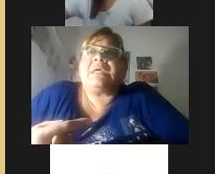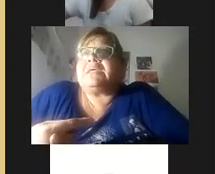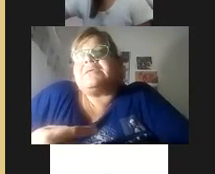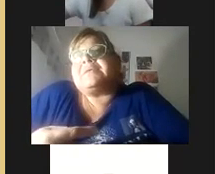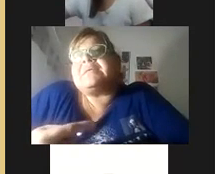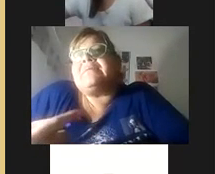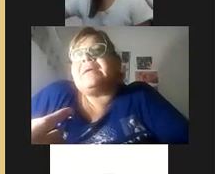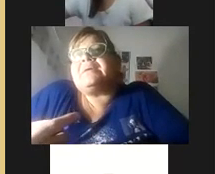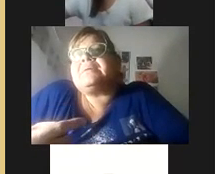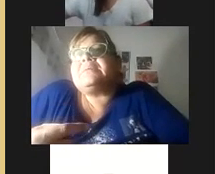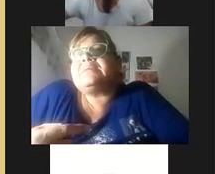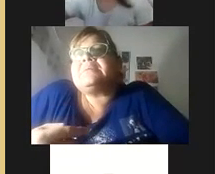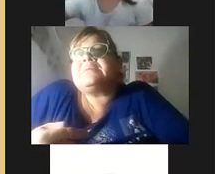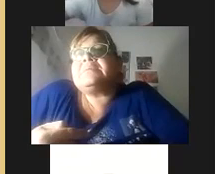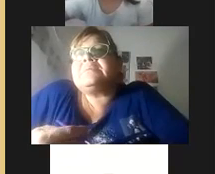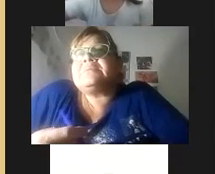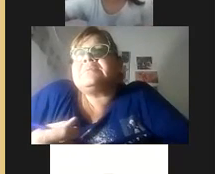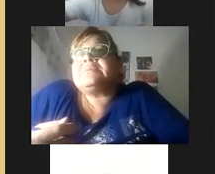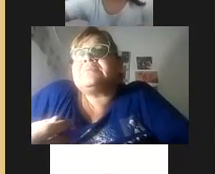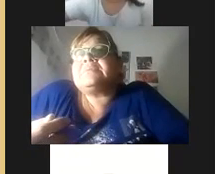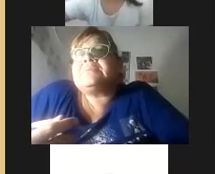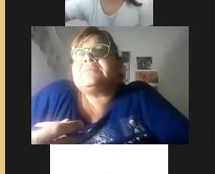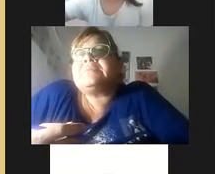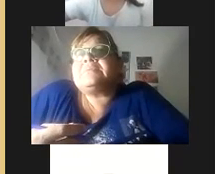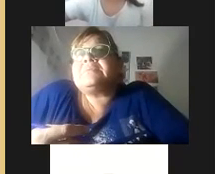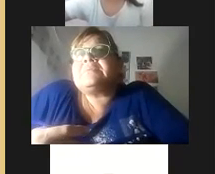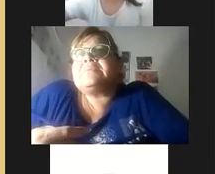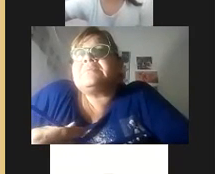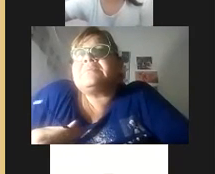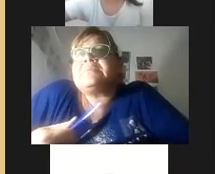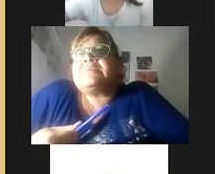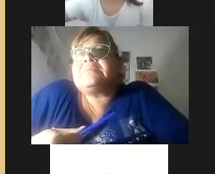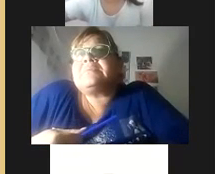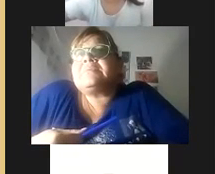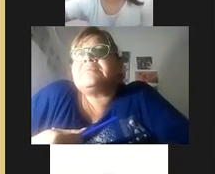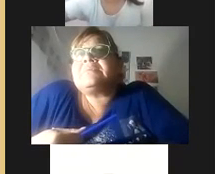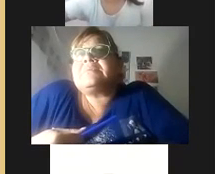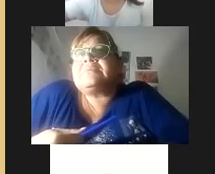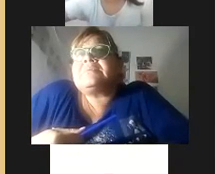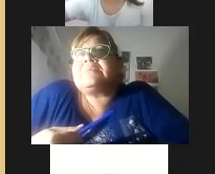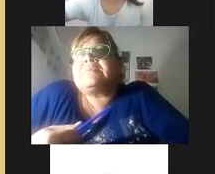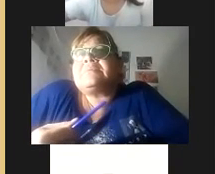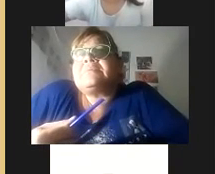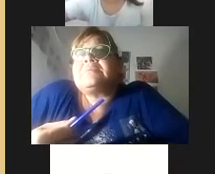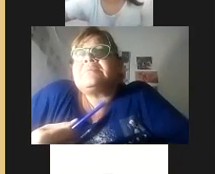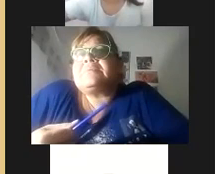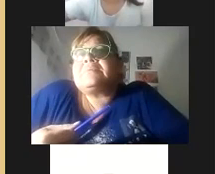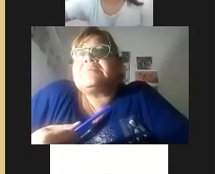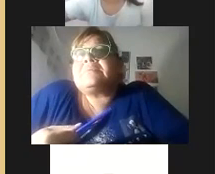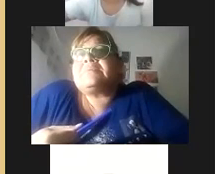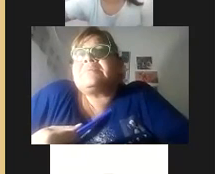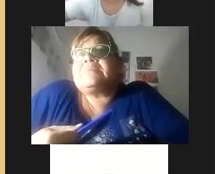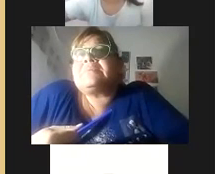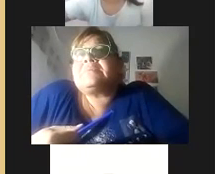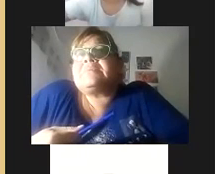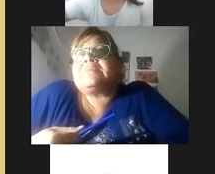Sí, es irreversible. Ajá. Bien, perfecto. Bueno, no se olviden de una cosa, el organismo